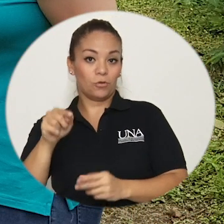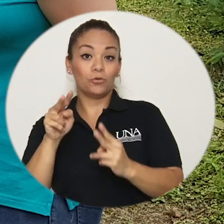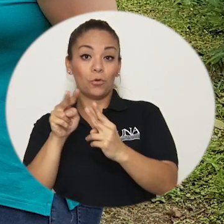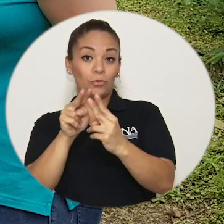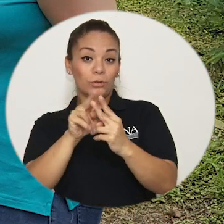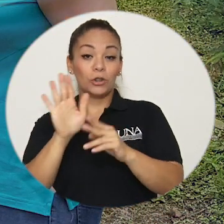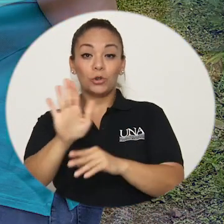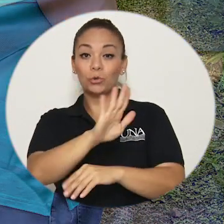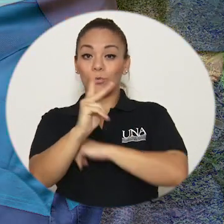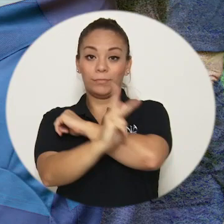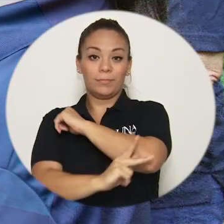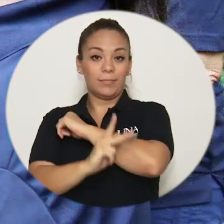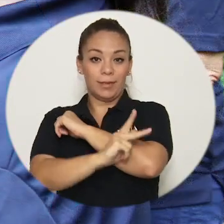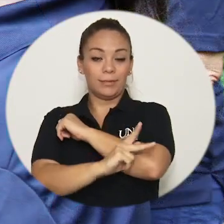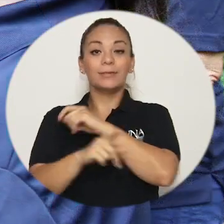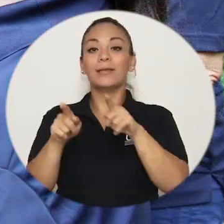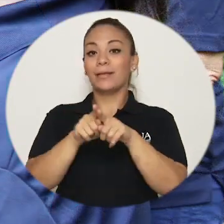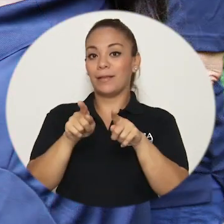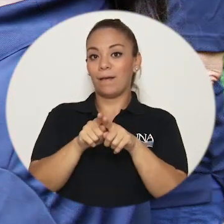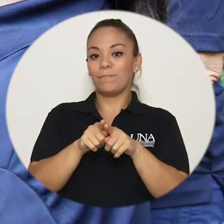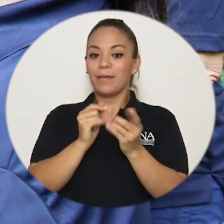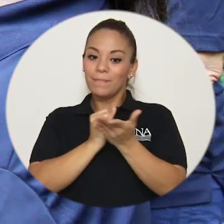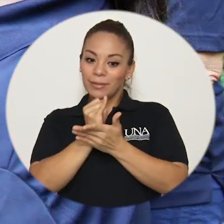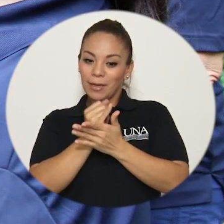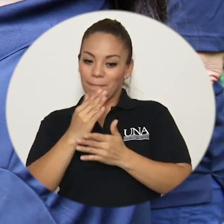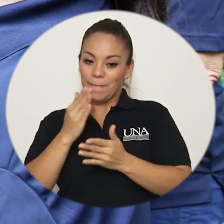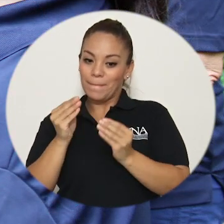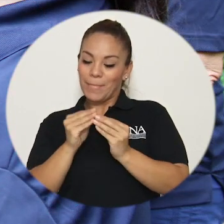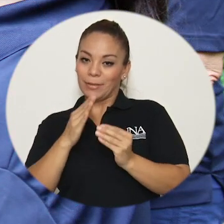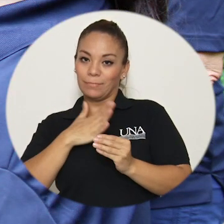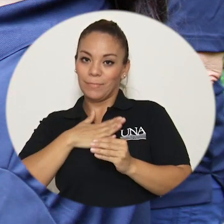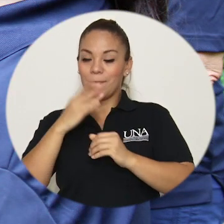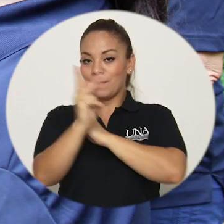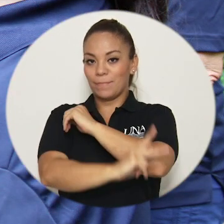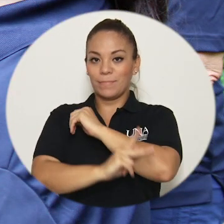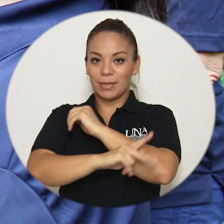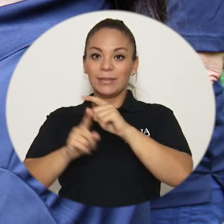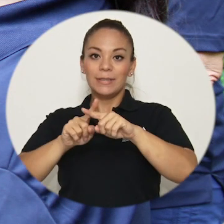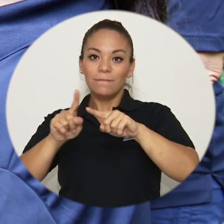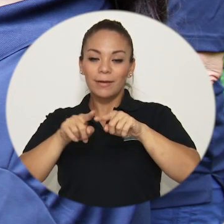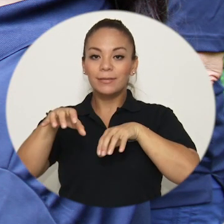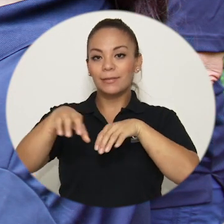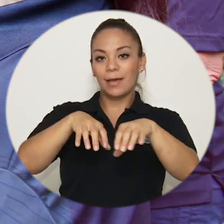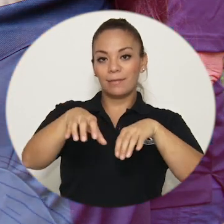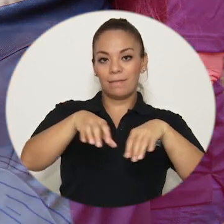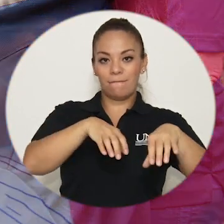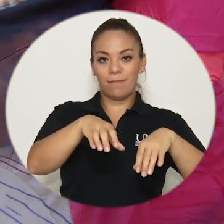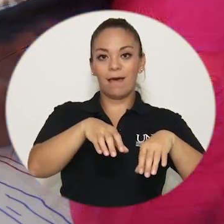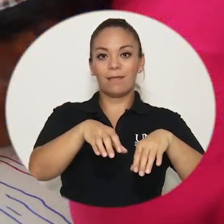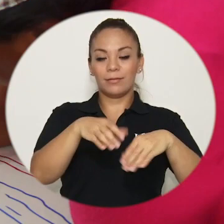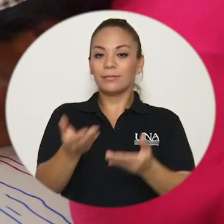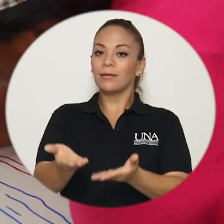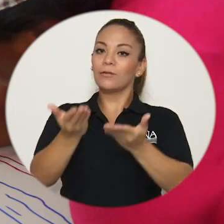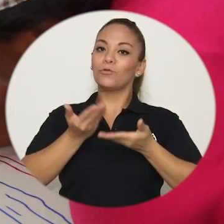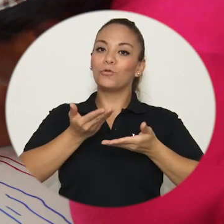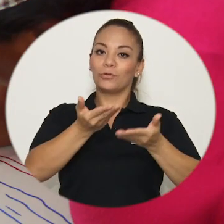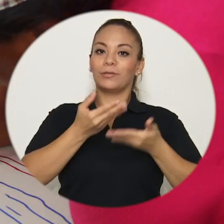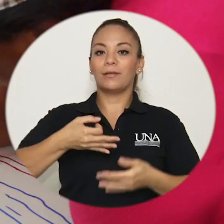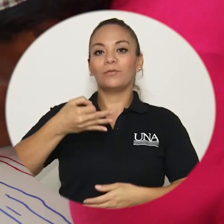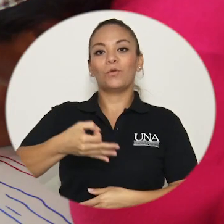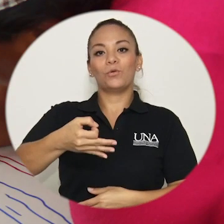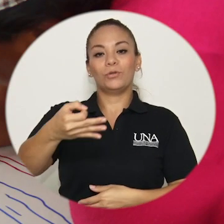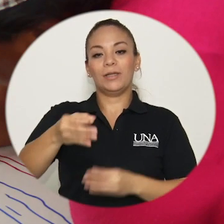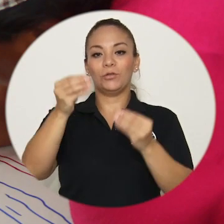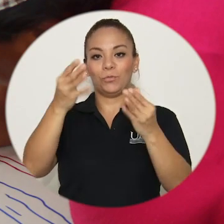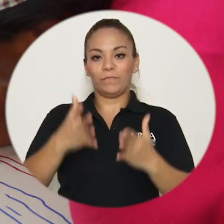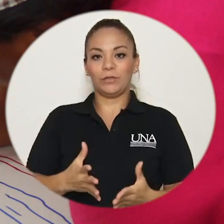conocer más de sus países y ahondar más en mi propio país a través de las diferentes actividades que nos asignan a